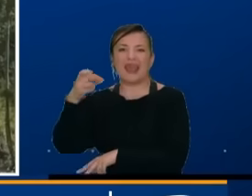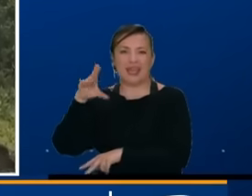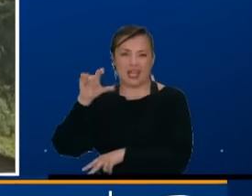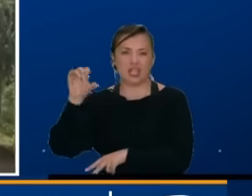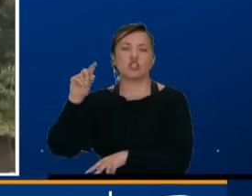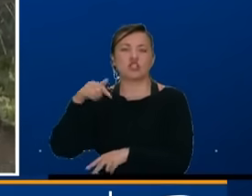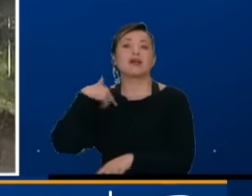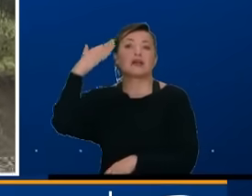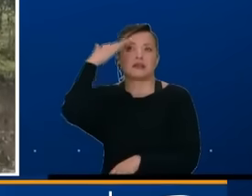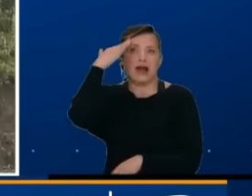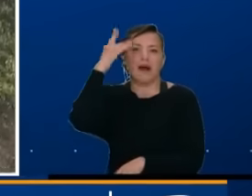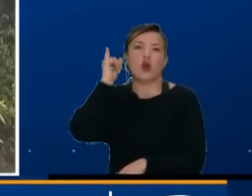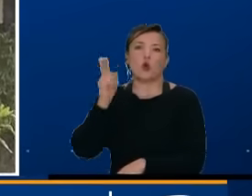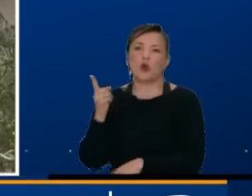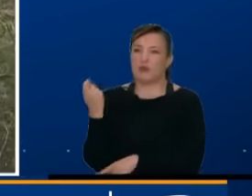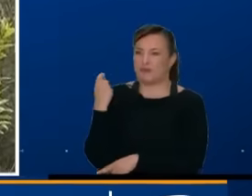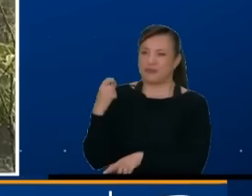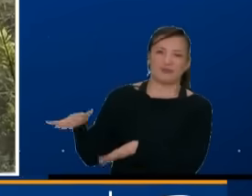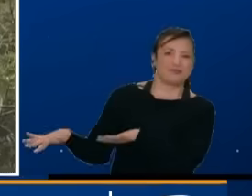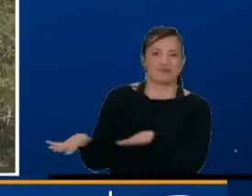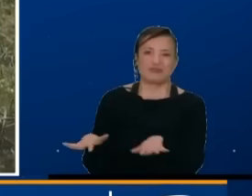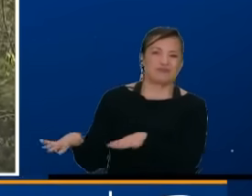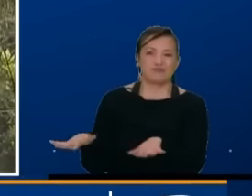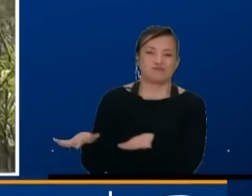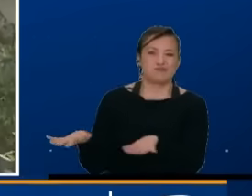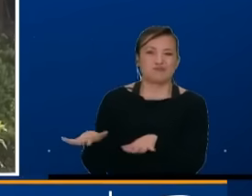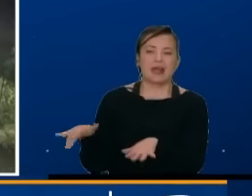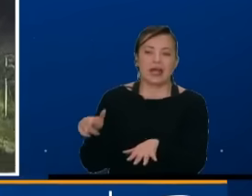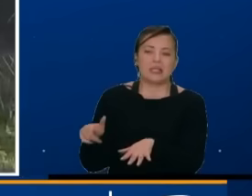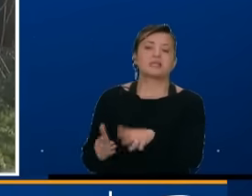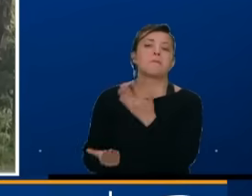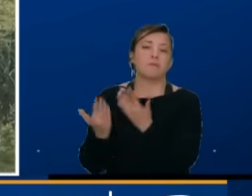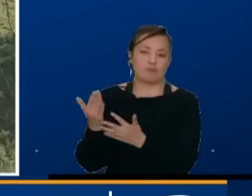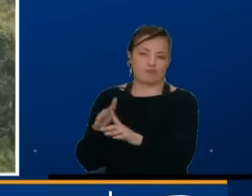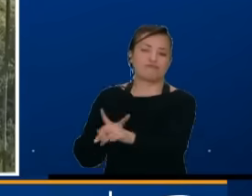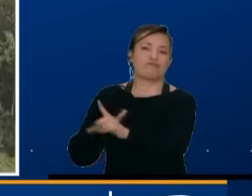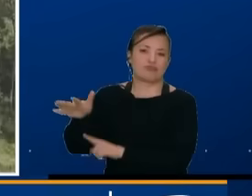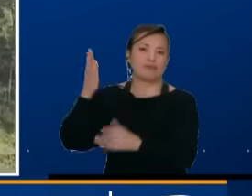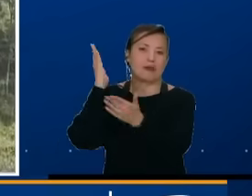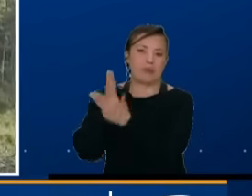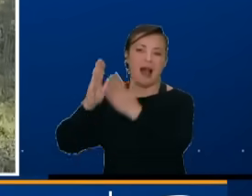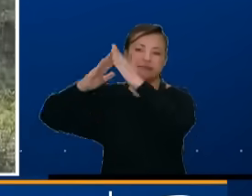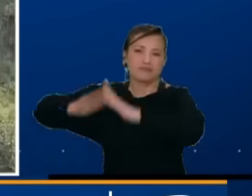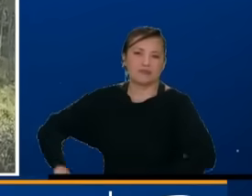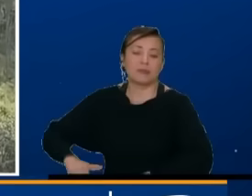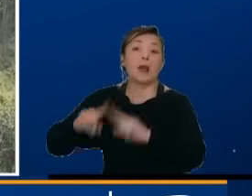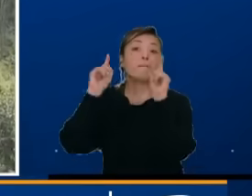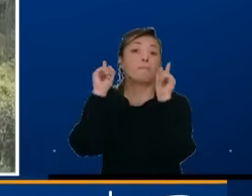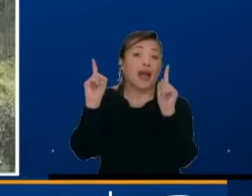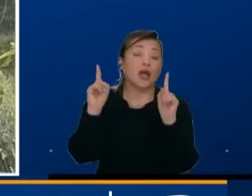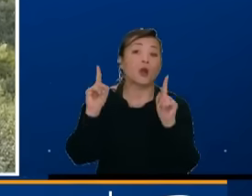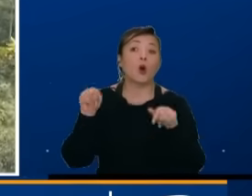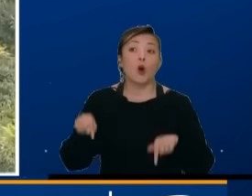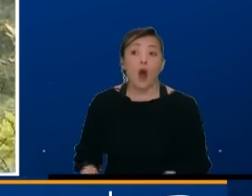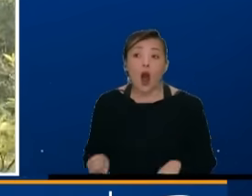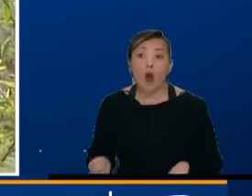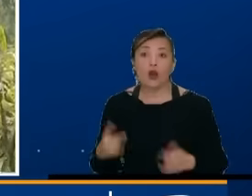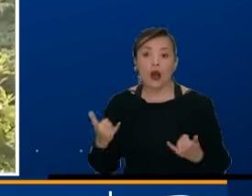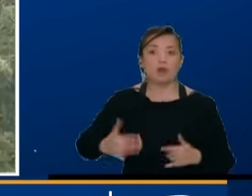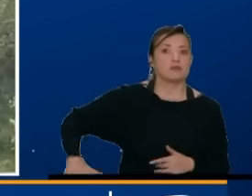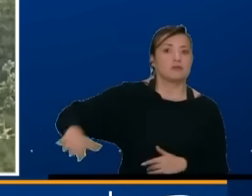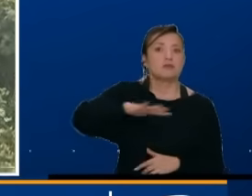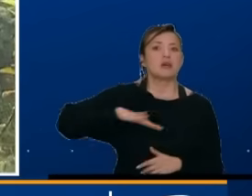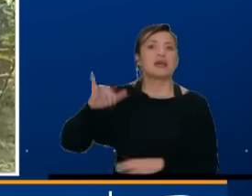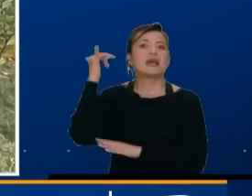la actividad sísmica que se tuvo hace pocos días generó ese colapso el día de hoy, pero que en este momento el departamento